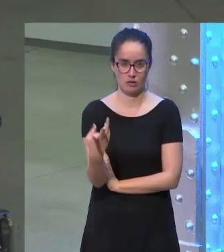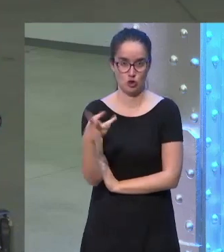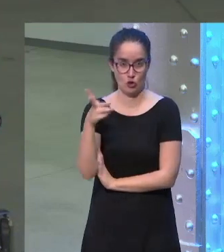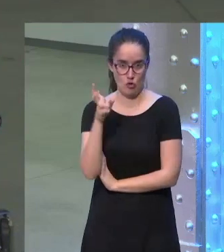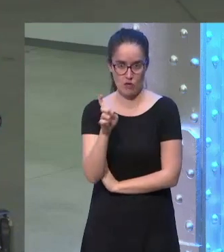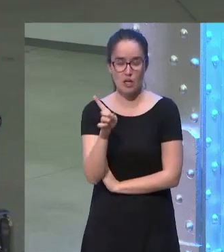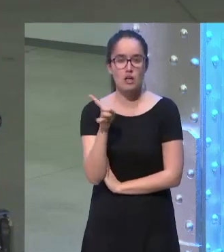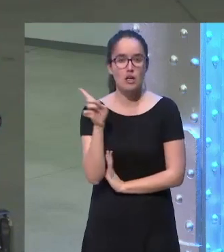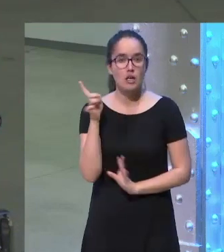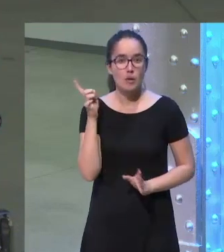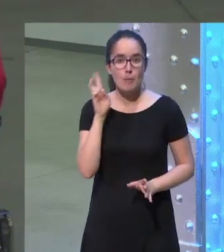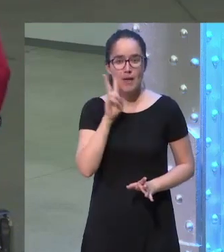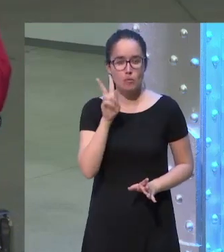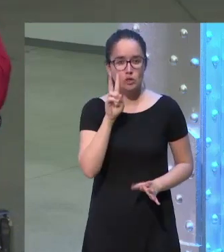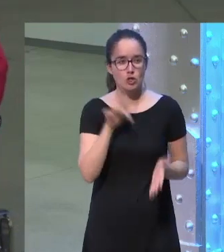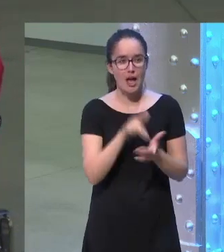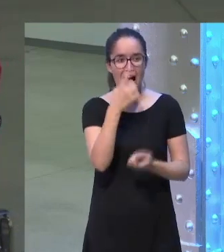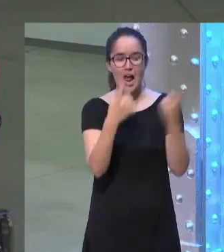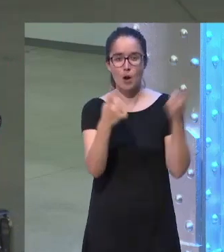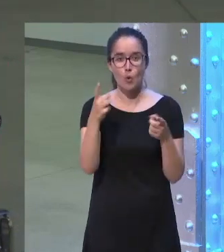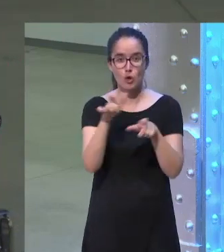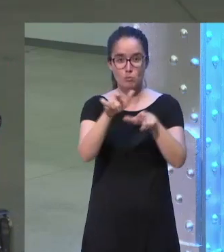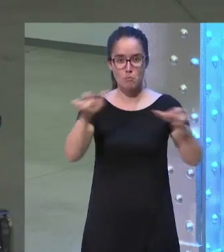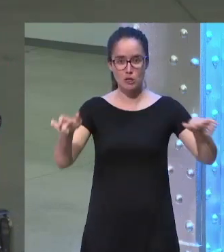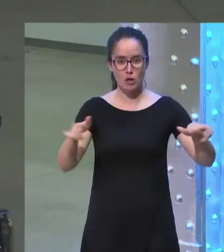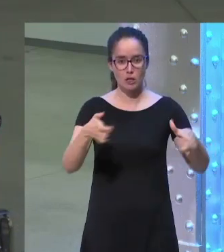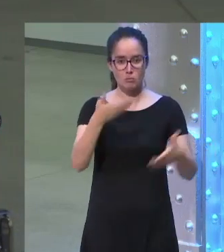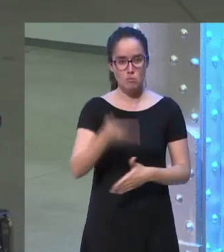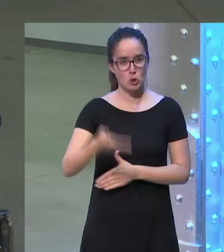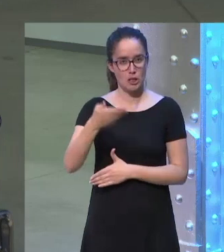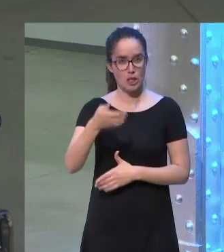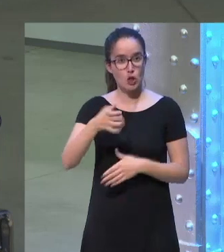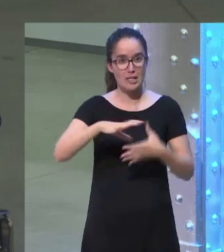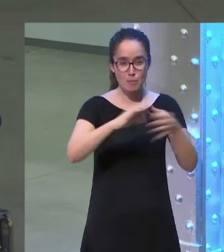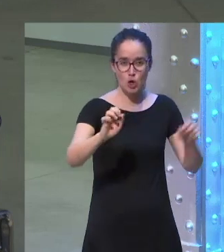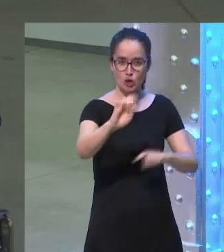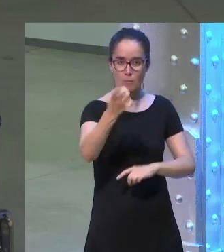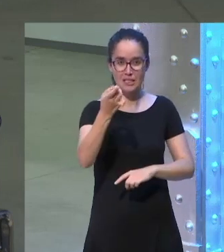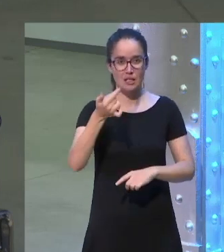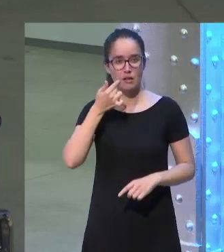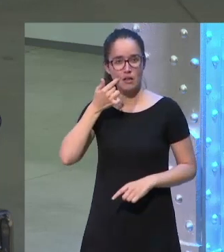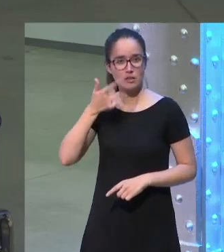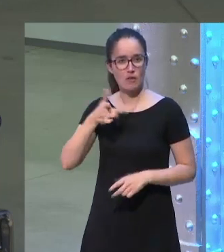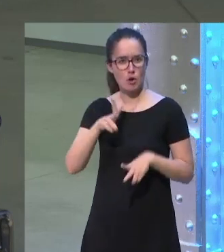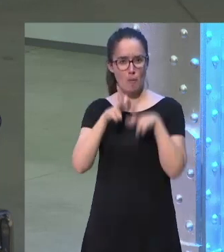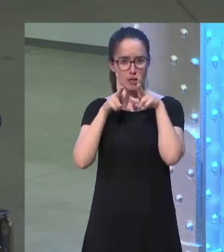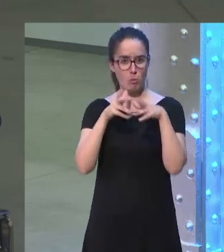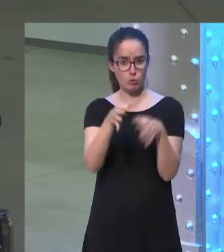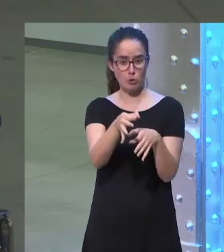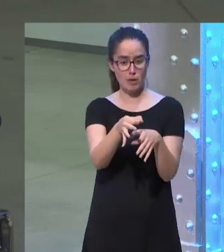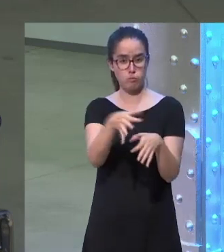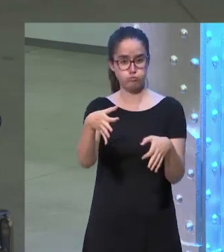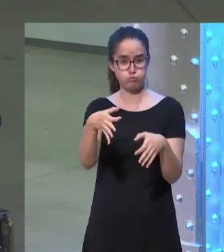viene. Pues vemos que hay unos personajes que son centrales y que son los que tienen más amigos, y aquí están representados que son más gorditos, ¿no? Entonces,